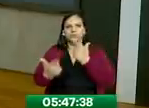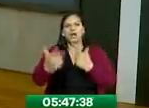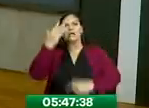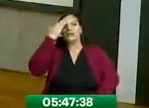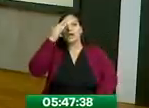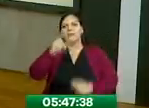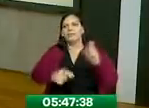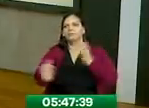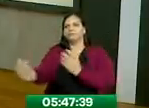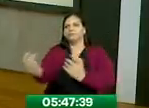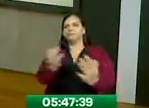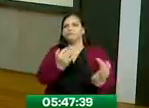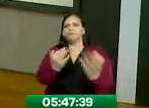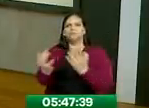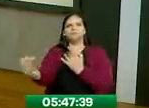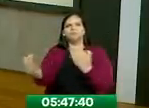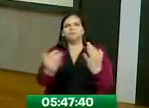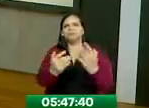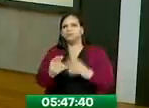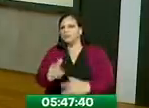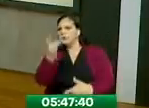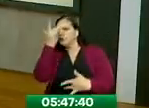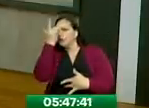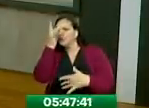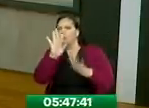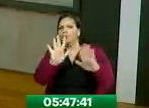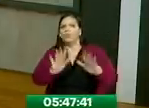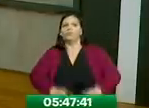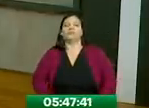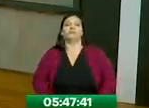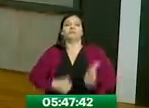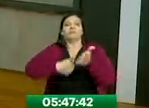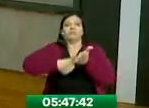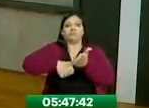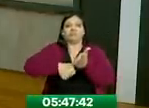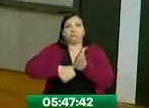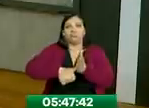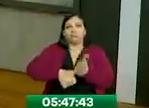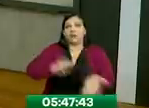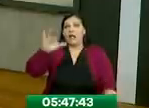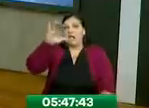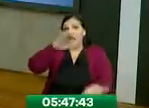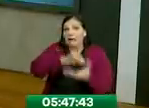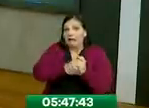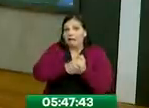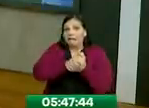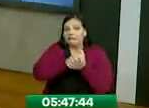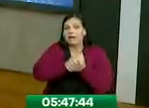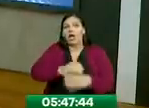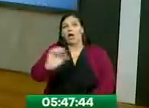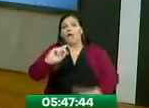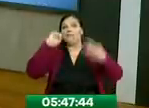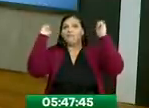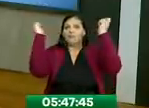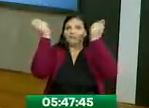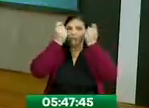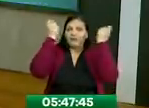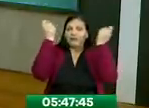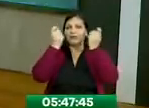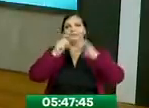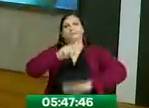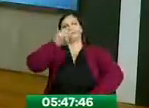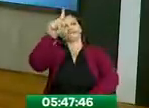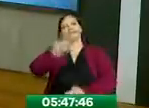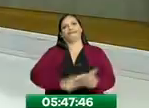coronavirus entre usuarios. Se cancelan fiestas, matrimonios y toda reunión que haya en esta